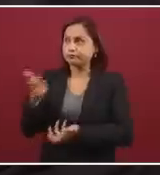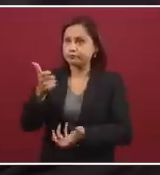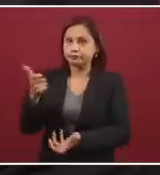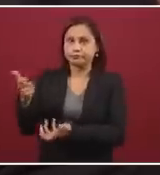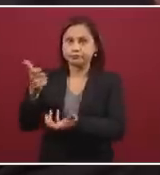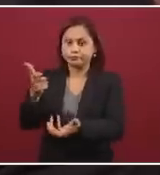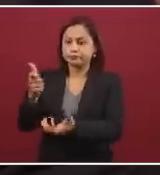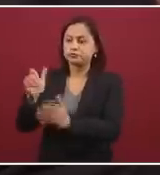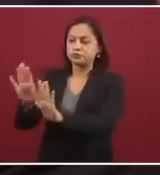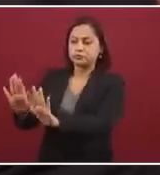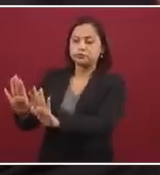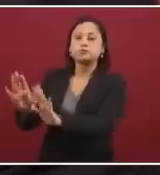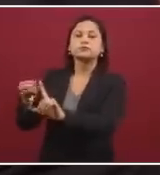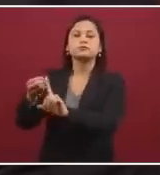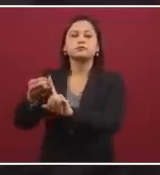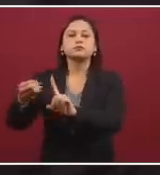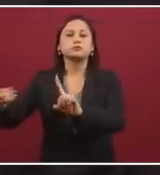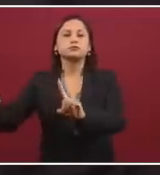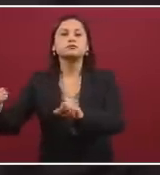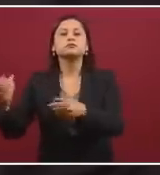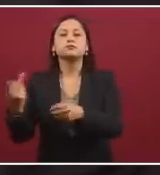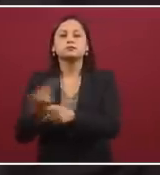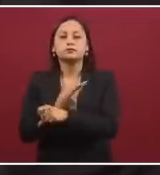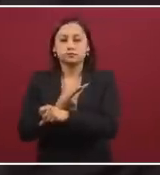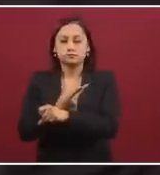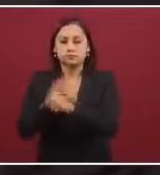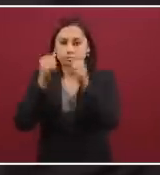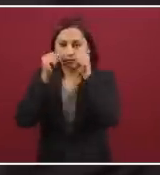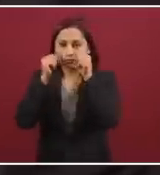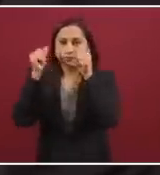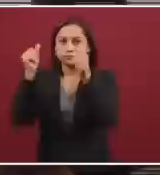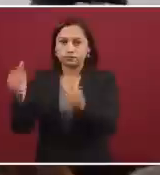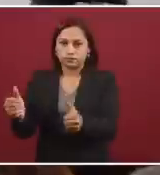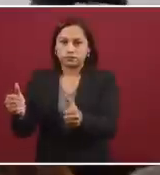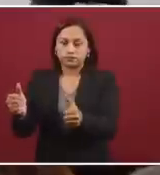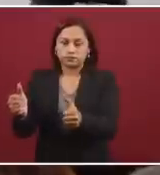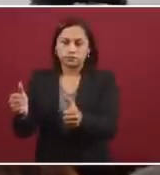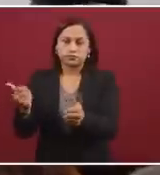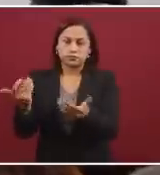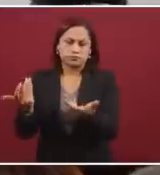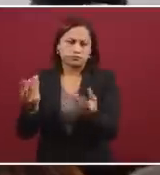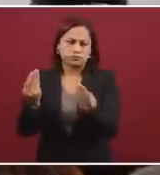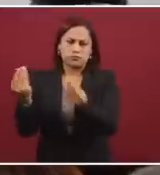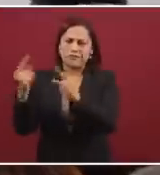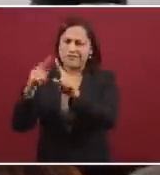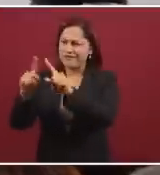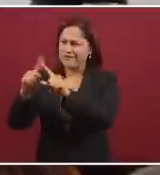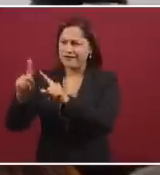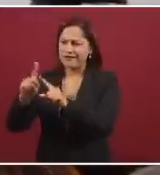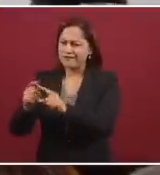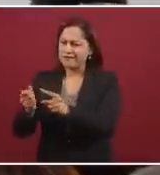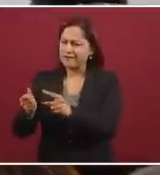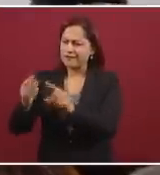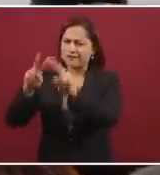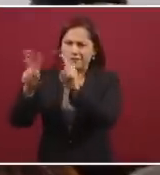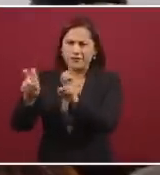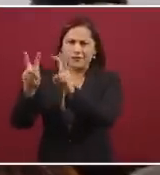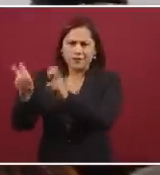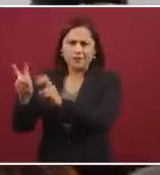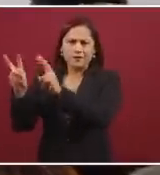todo tipo y muchos creados para no ser